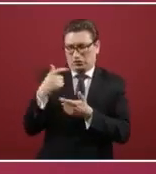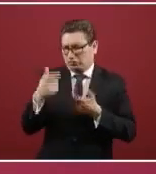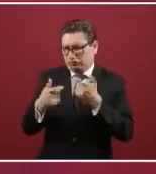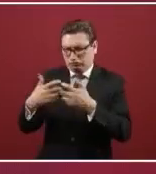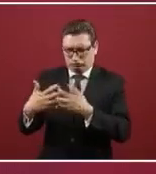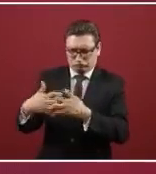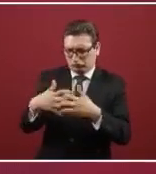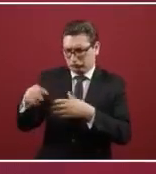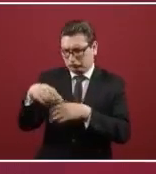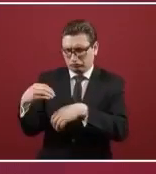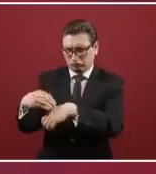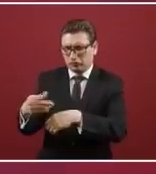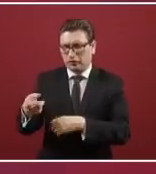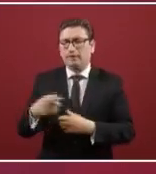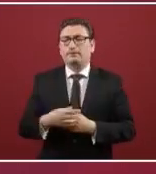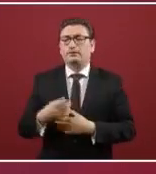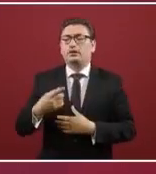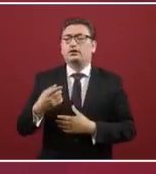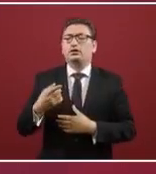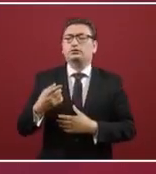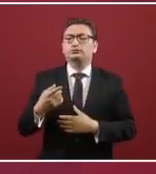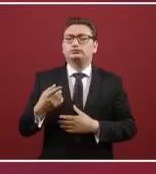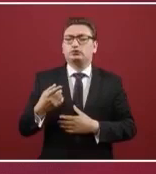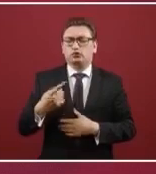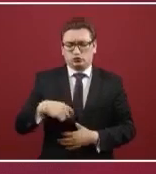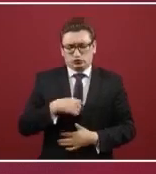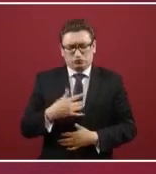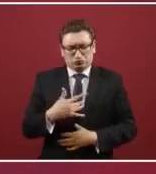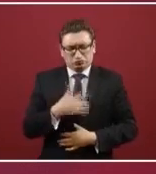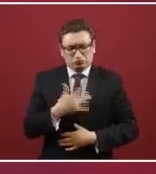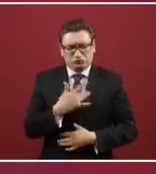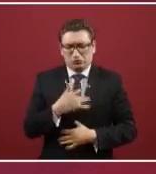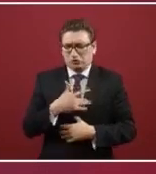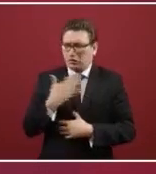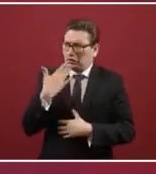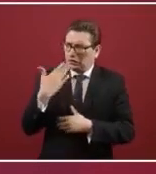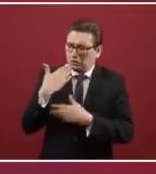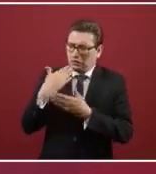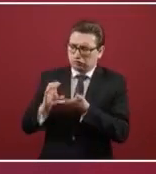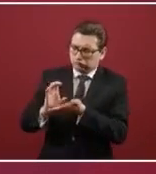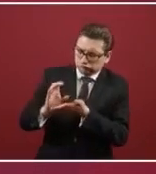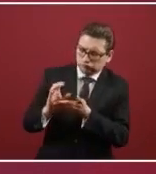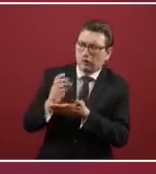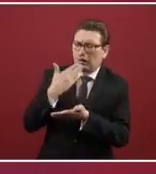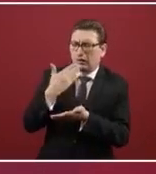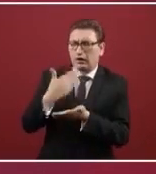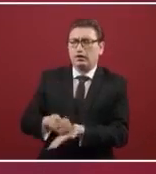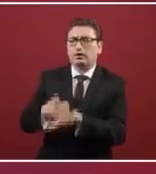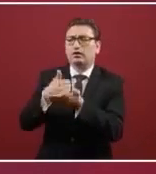inversión que nosotros consideramos ayuda